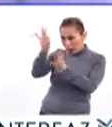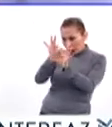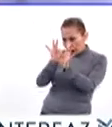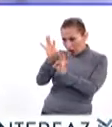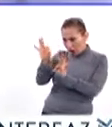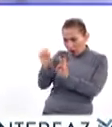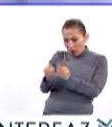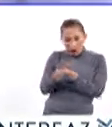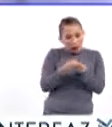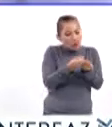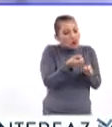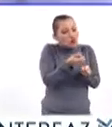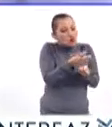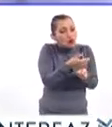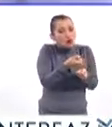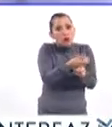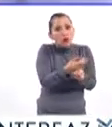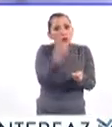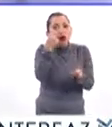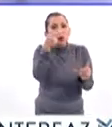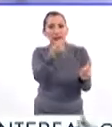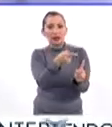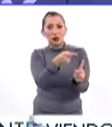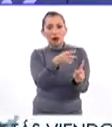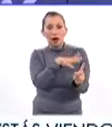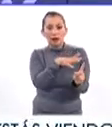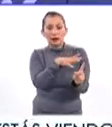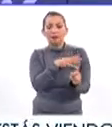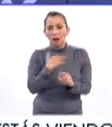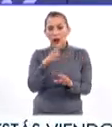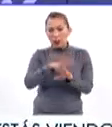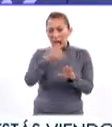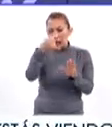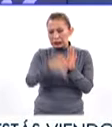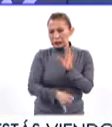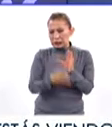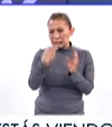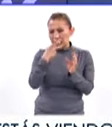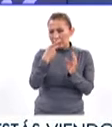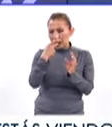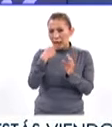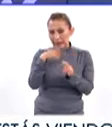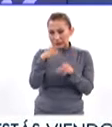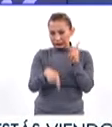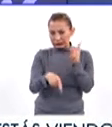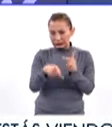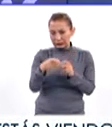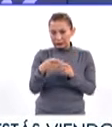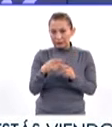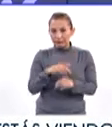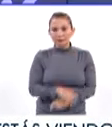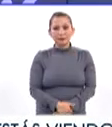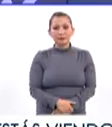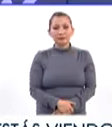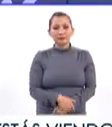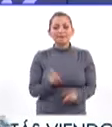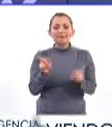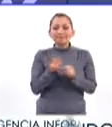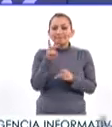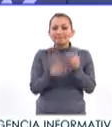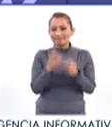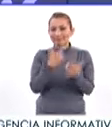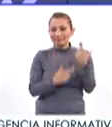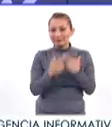de un sentido y un propósito, ¿no? Me gustaría que ahondáramos en ese tema después de esta pausa, si le parece bien. Vamos a hacer una